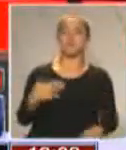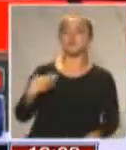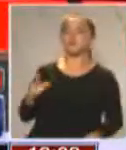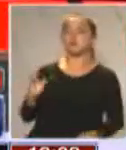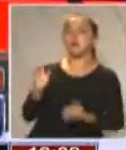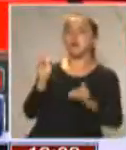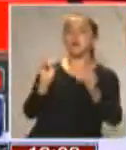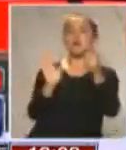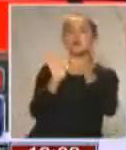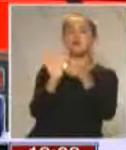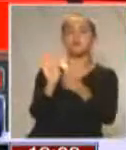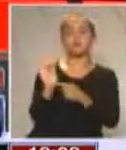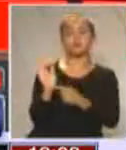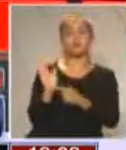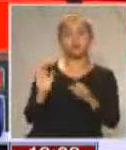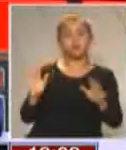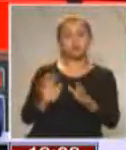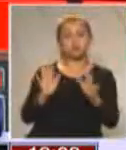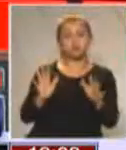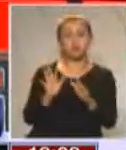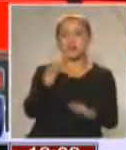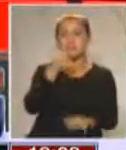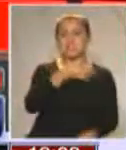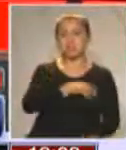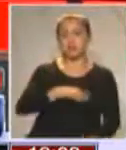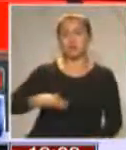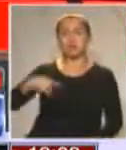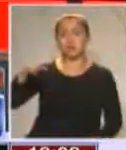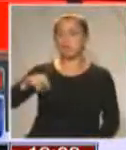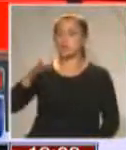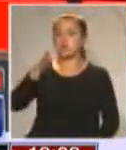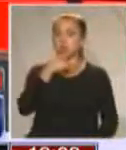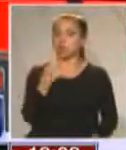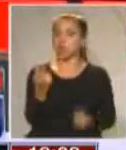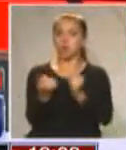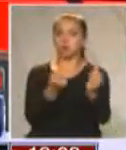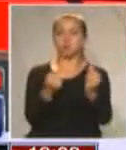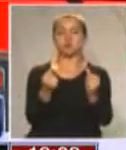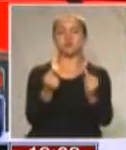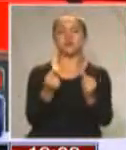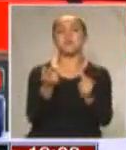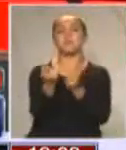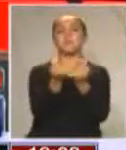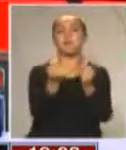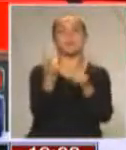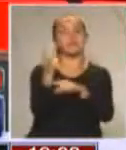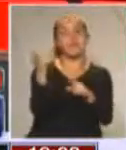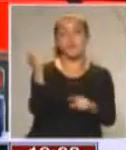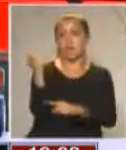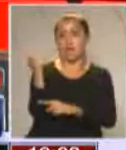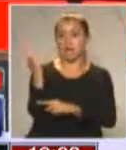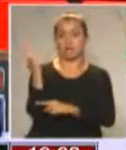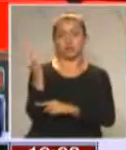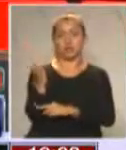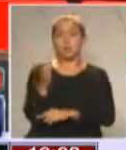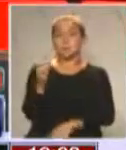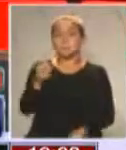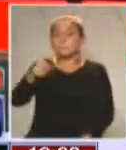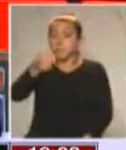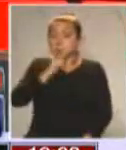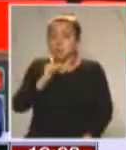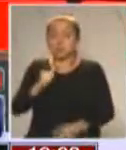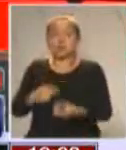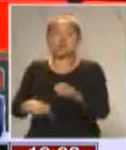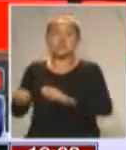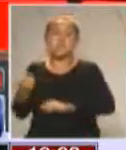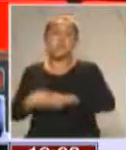los cuales también ha enfatizado muchísimo el gobierno es en decir que aquí no hay uso, por ejemplo, de platas fiscales y que esto habría sido más bien una